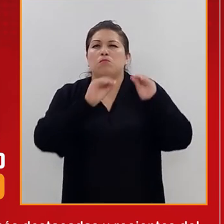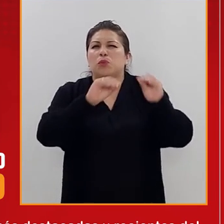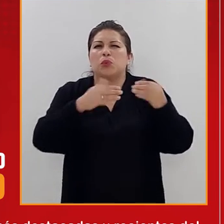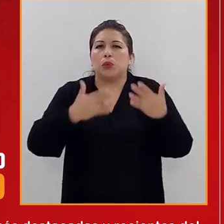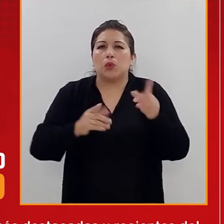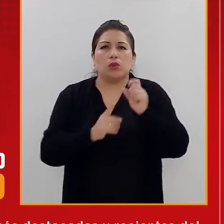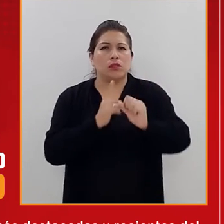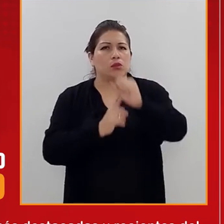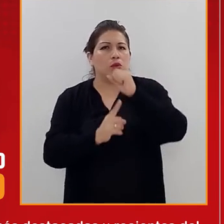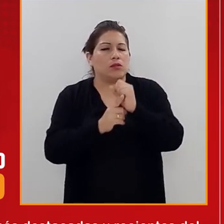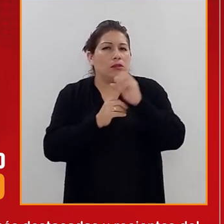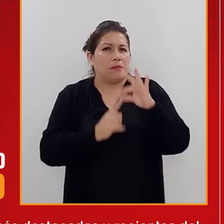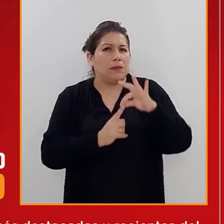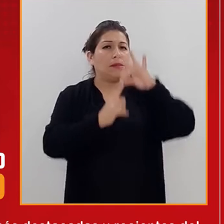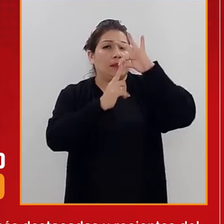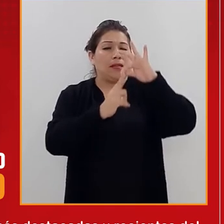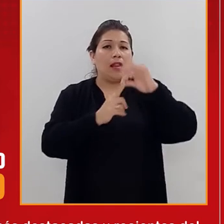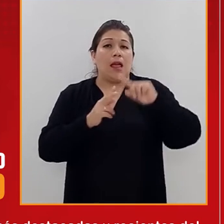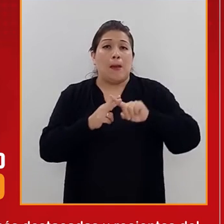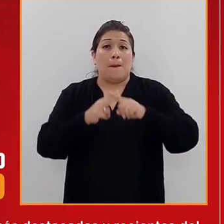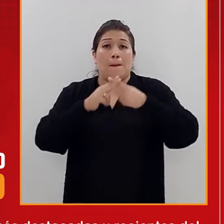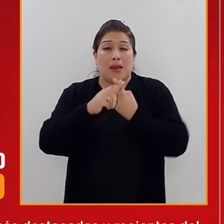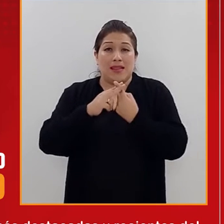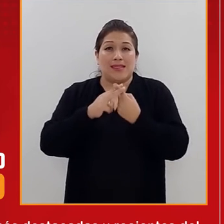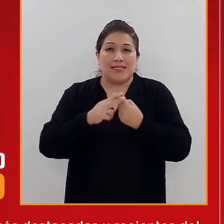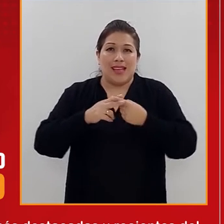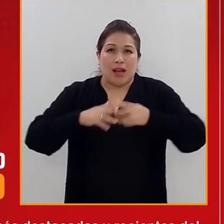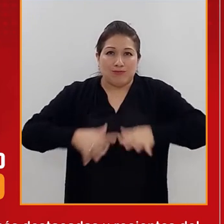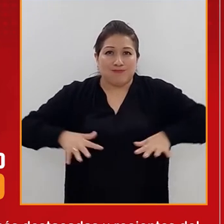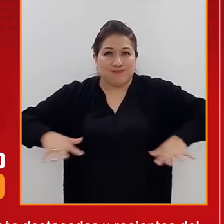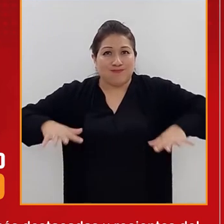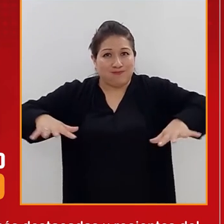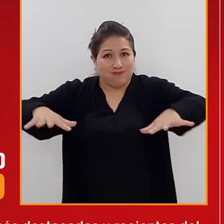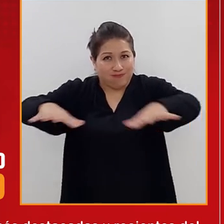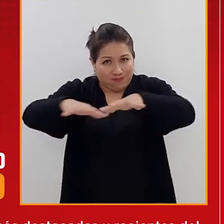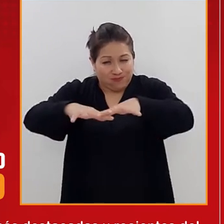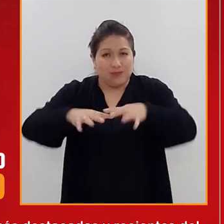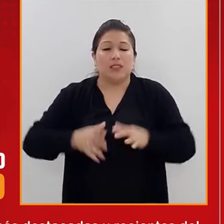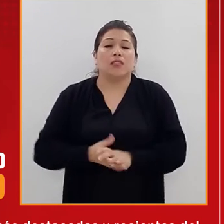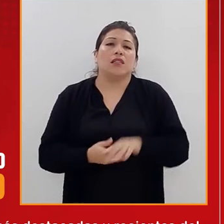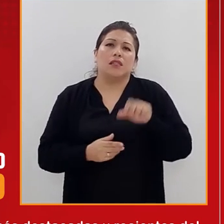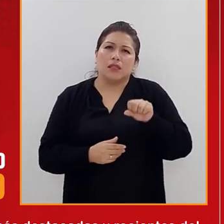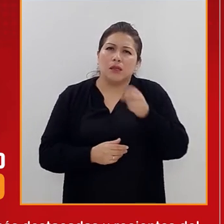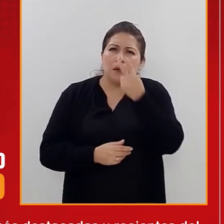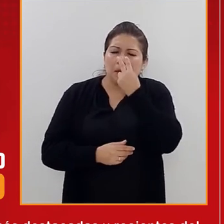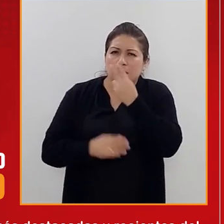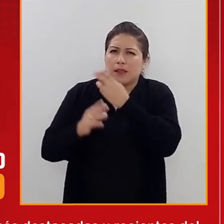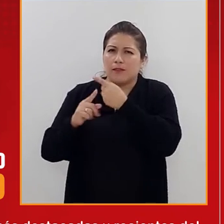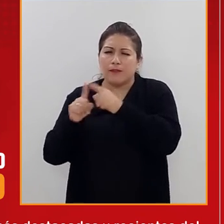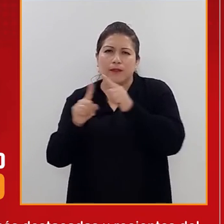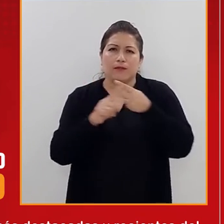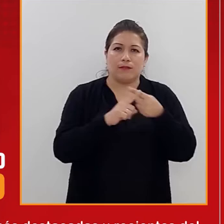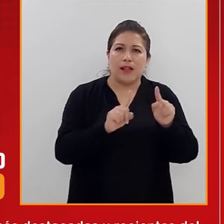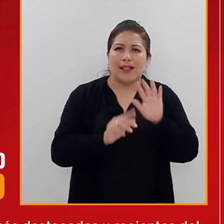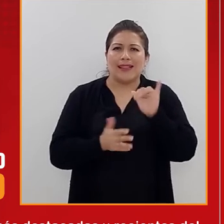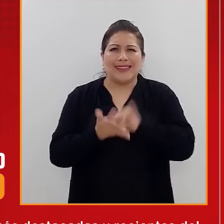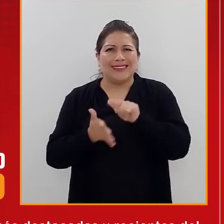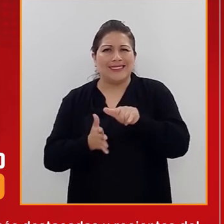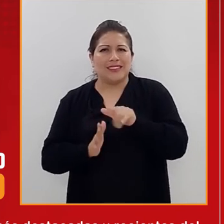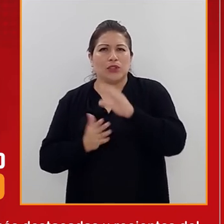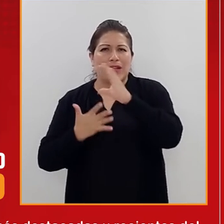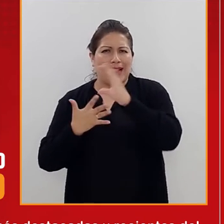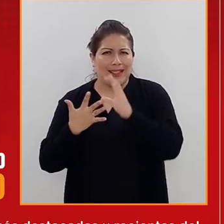la cual las puso en una situación particular. El inicio de la colonización en toda Latinoamérica pudo evidenciar